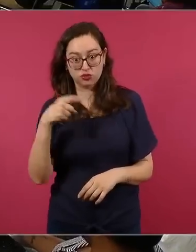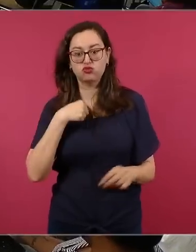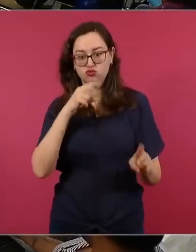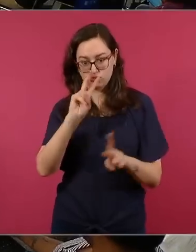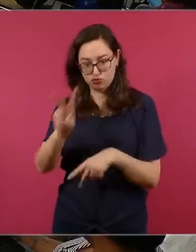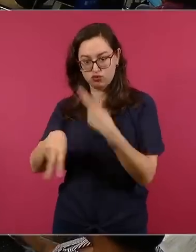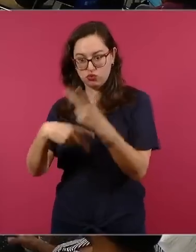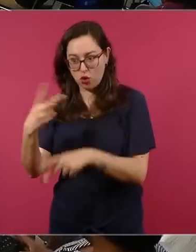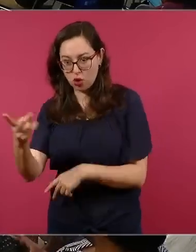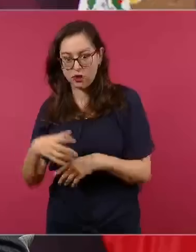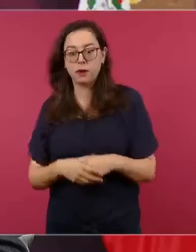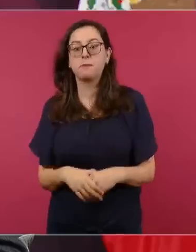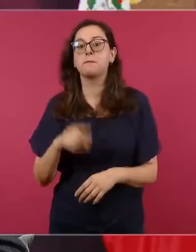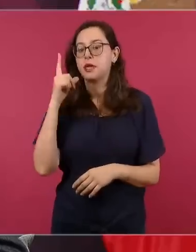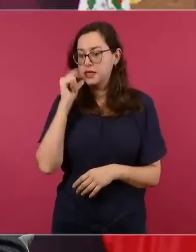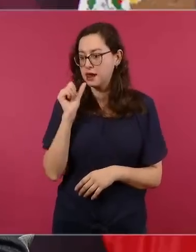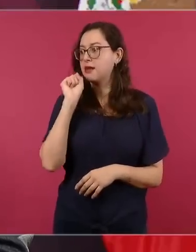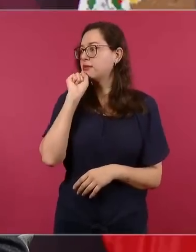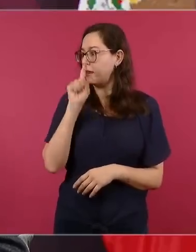mañana también,